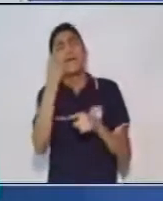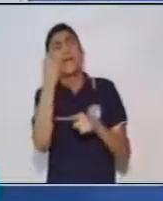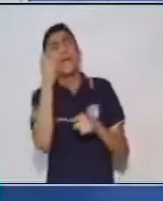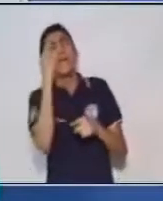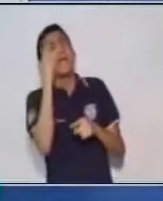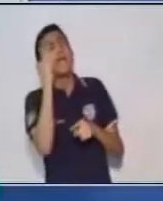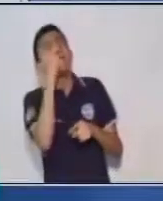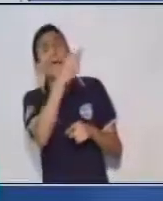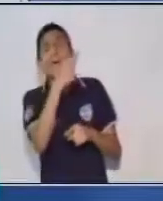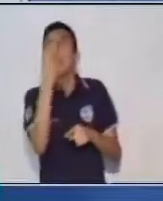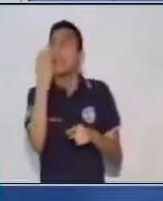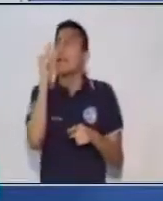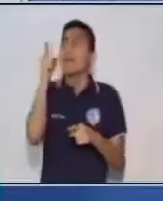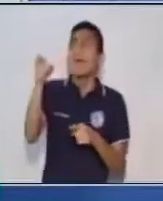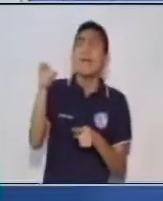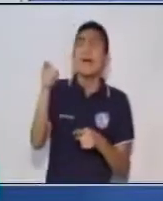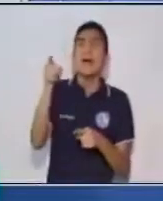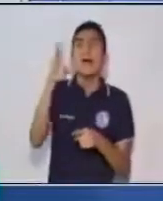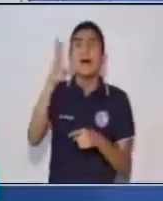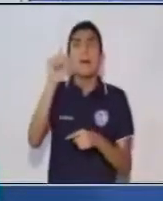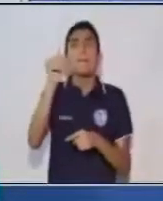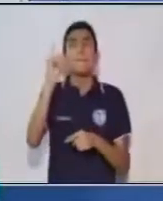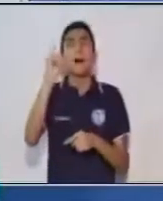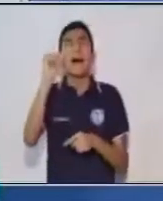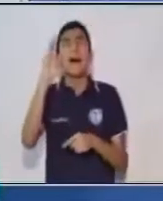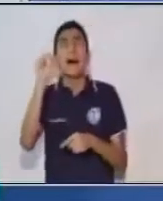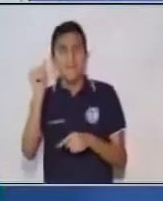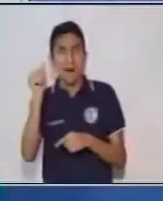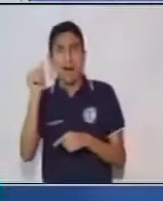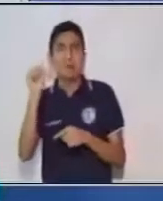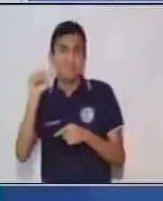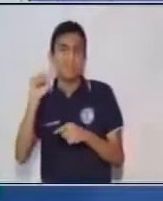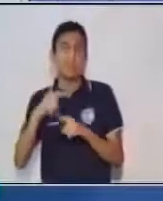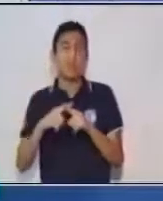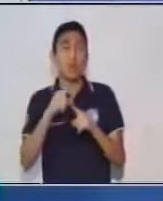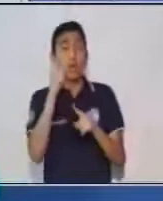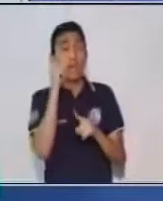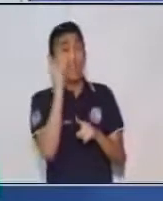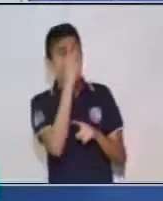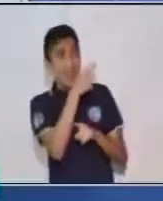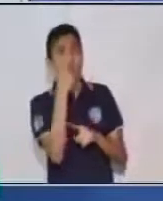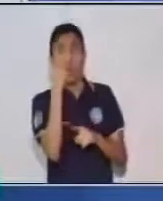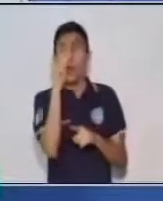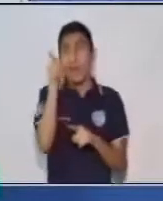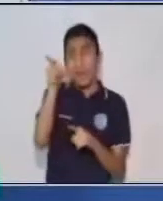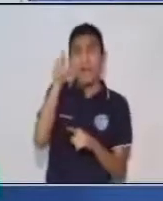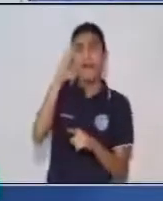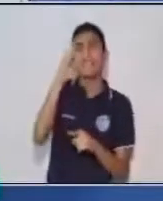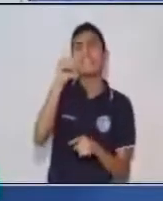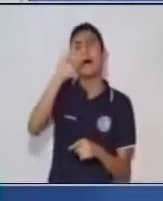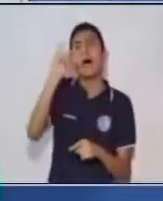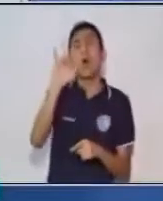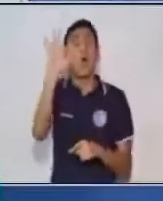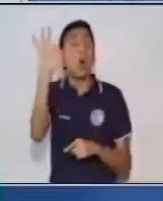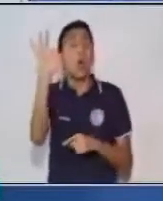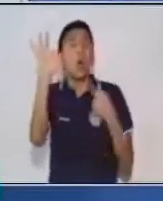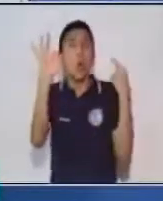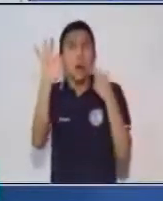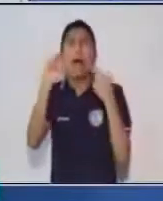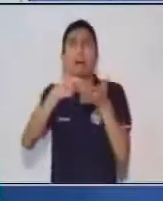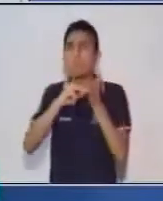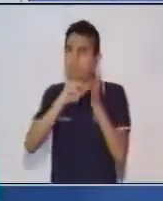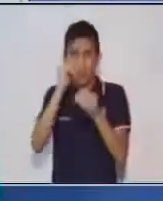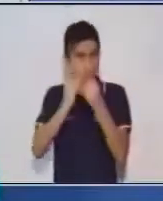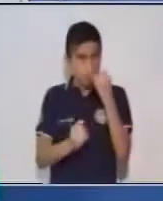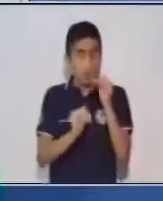la tercera persona, él o ella bajó, ya es algo que terminó. Ahora conjuguémoslo con nosotros,